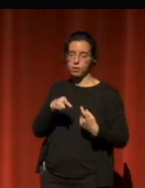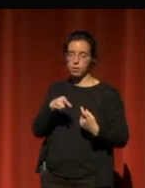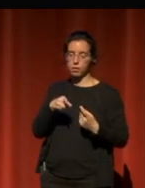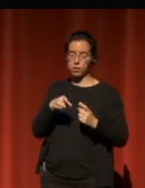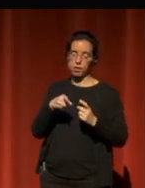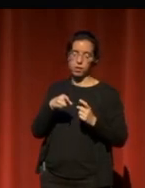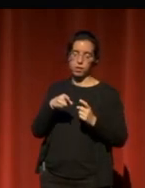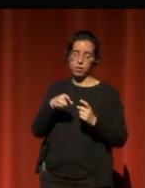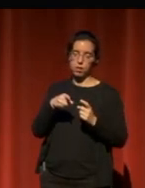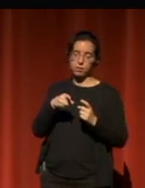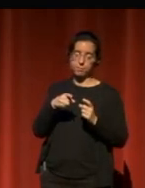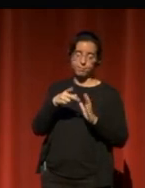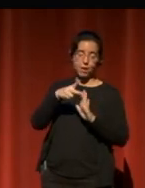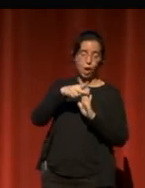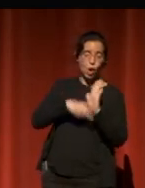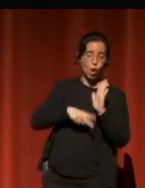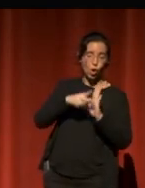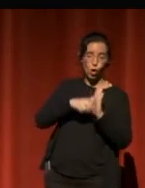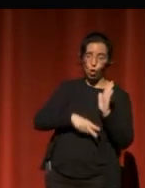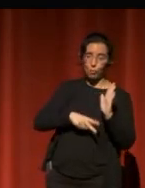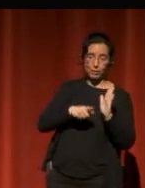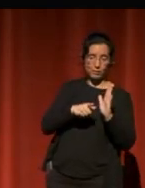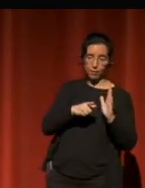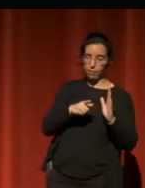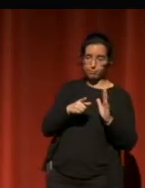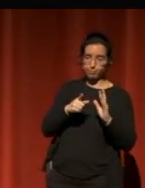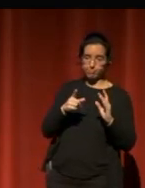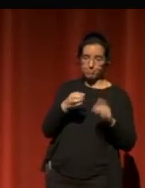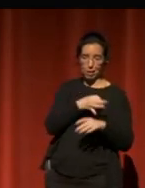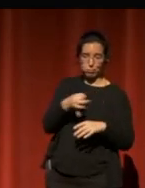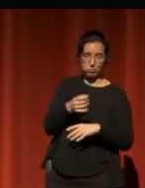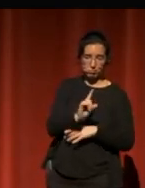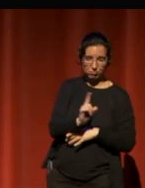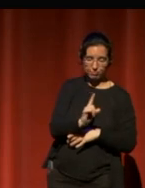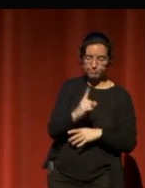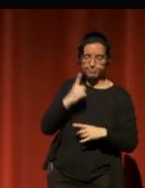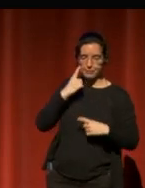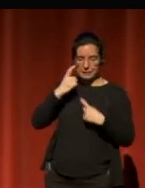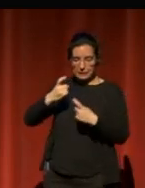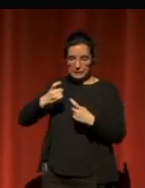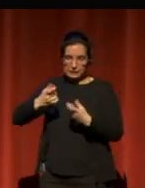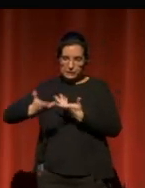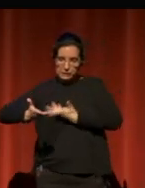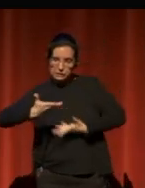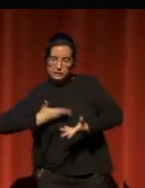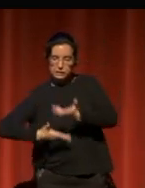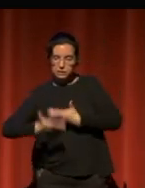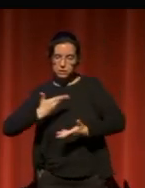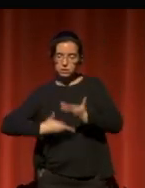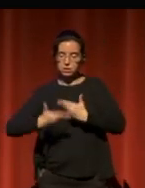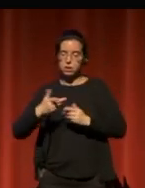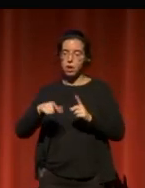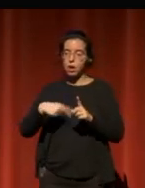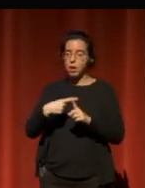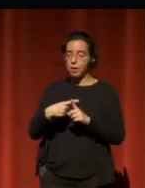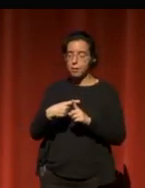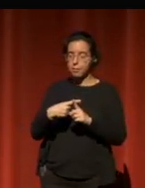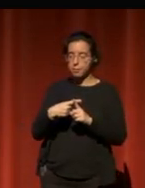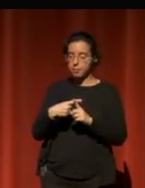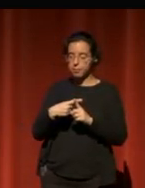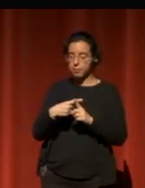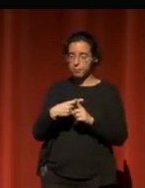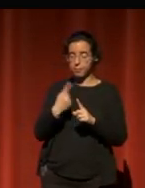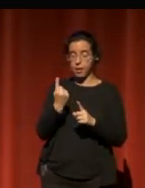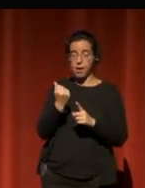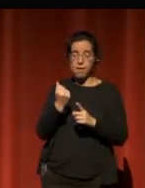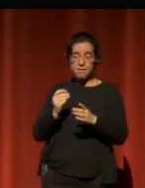normativo que no se compadece en absoluto con todo lo que hacen y con un marco competencial y, por tanto,